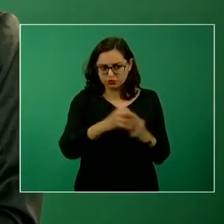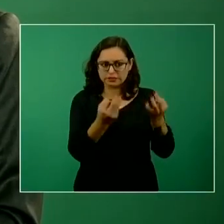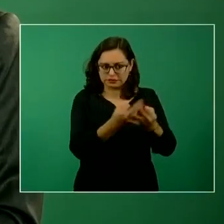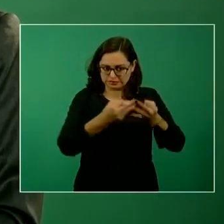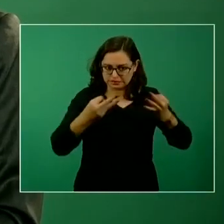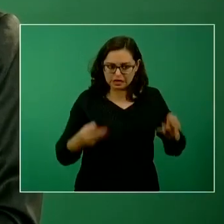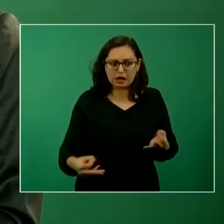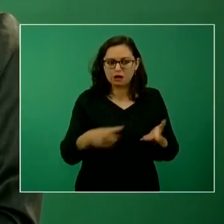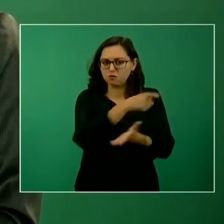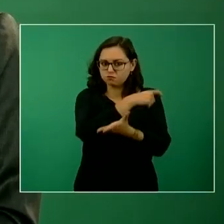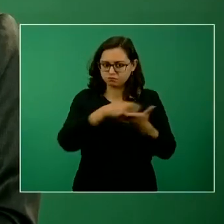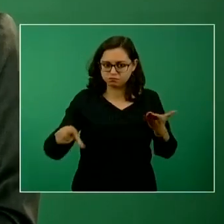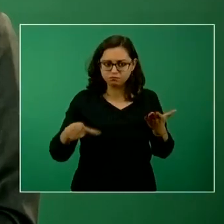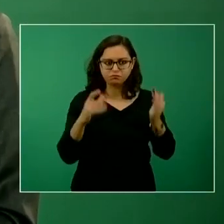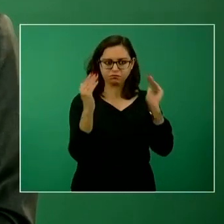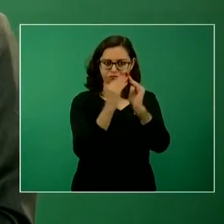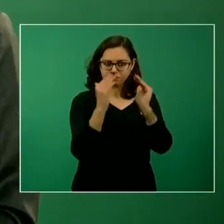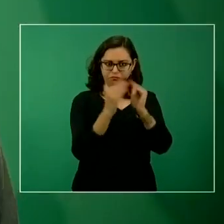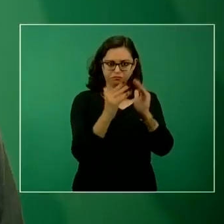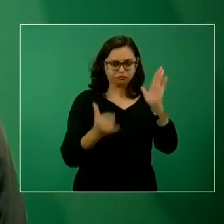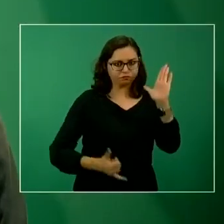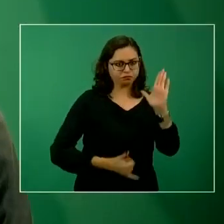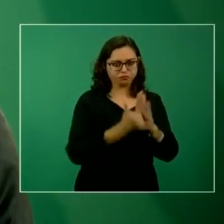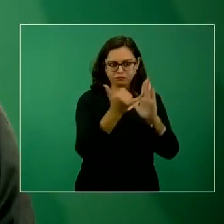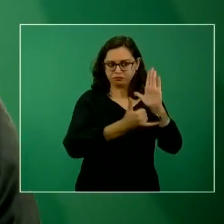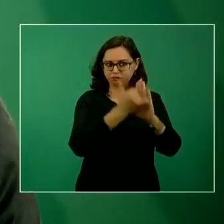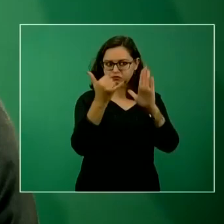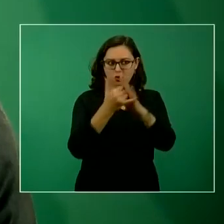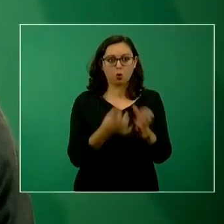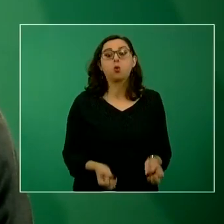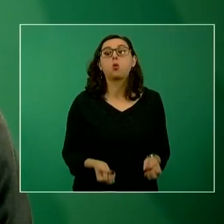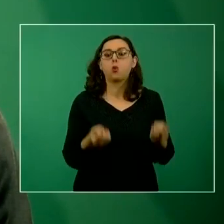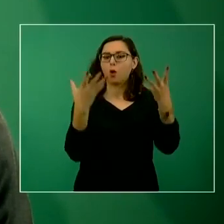¿sí? Y las casas que sean necesarias